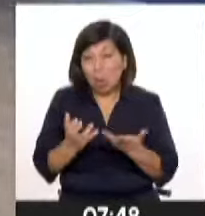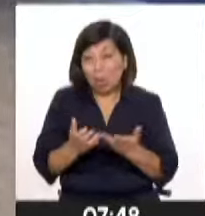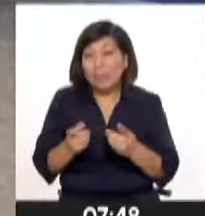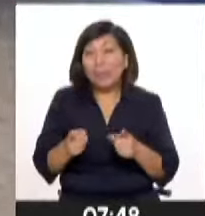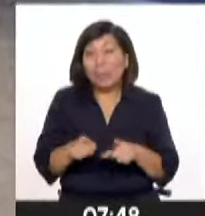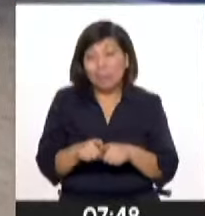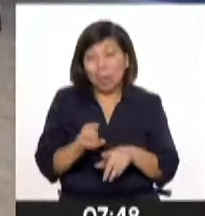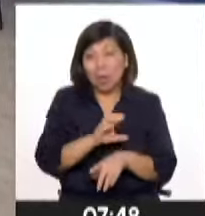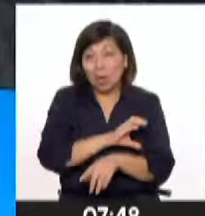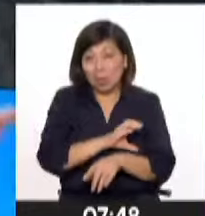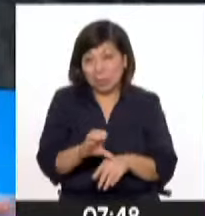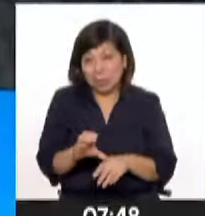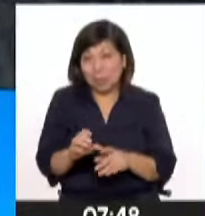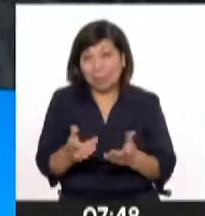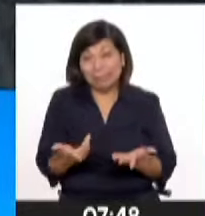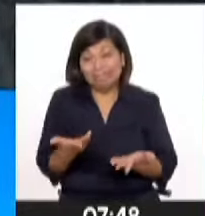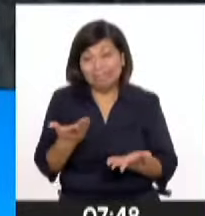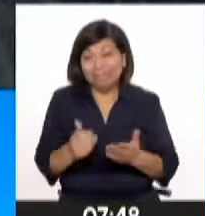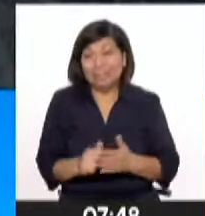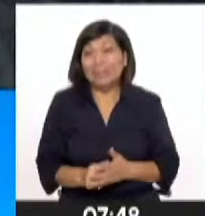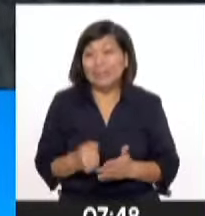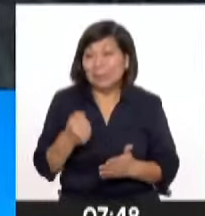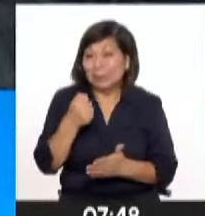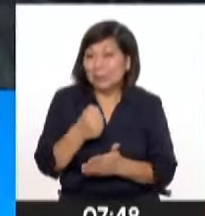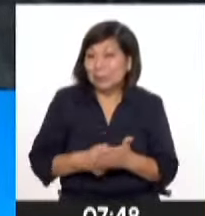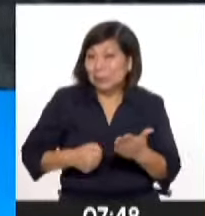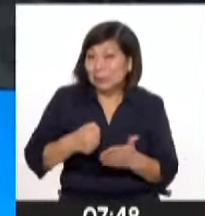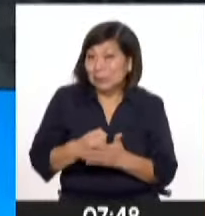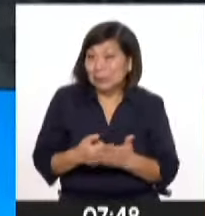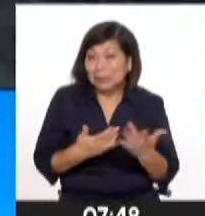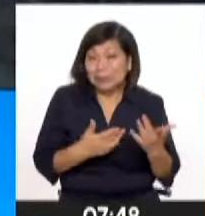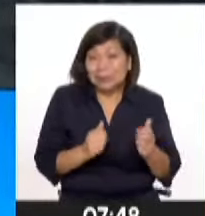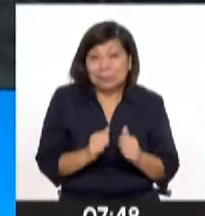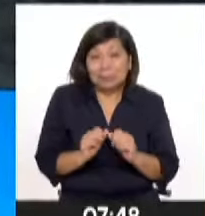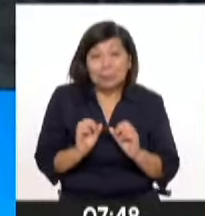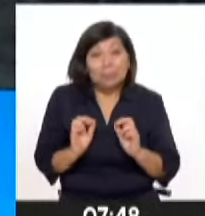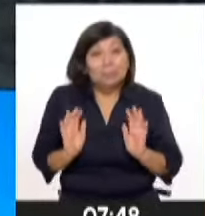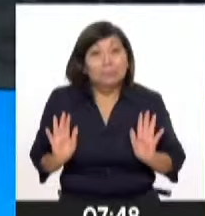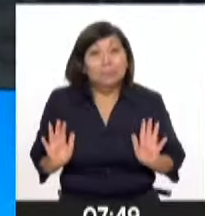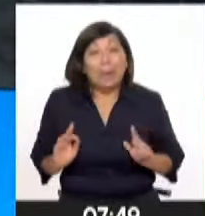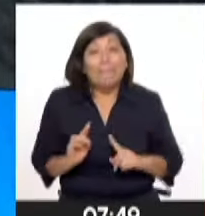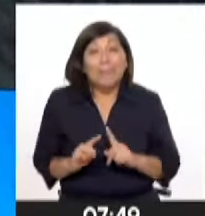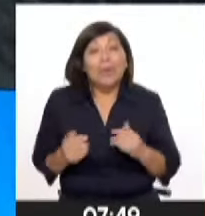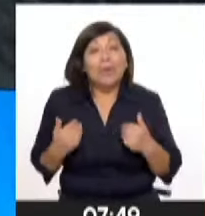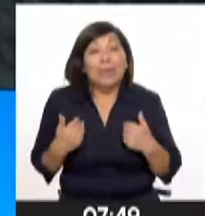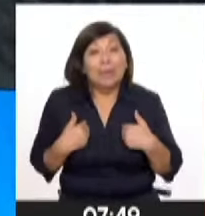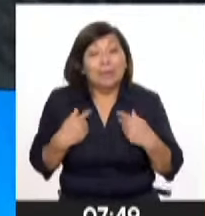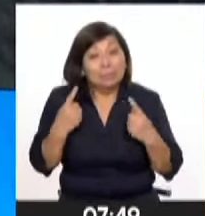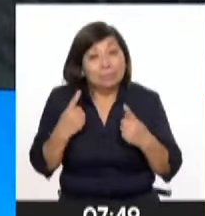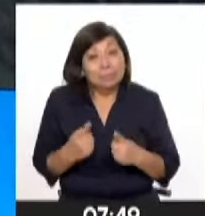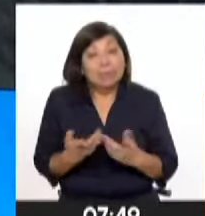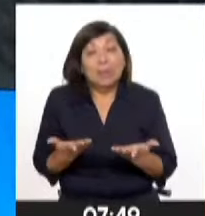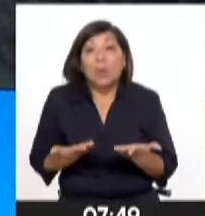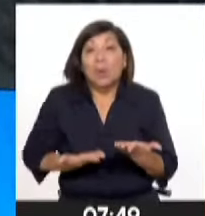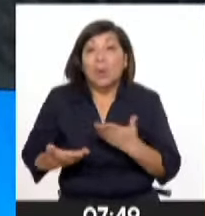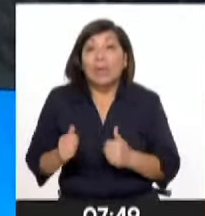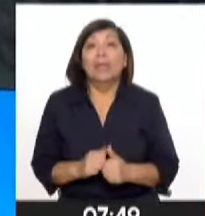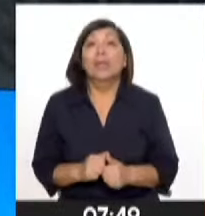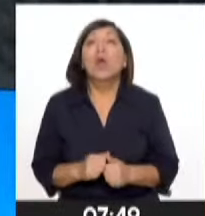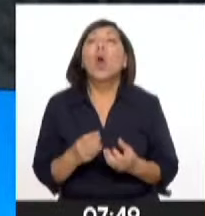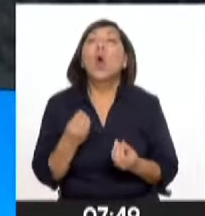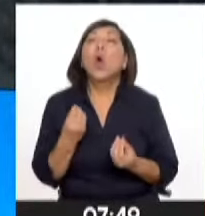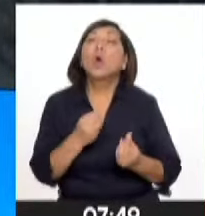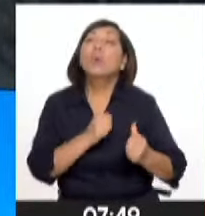costero también, continuamos en costero, no fue con la agresividad que se esperaba quizás por suerte, pero tendremos los efectos en simultáneo.